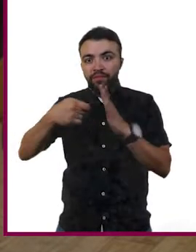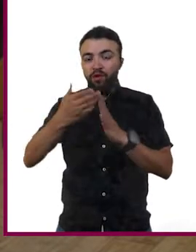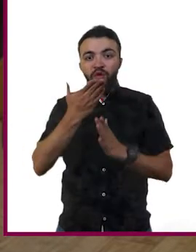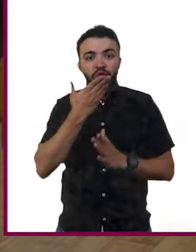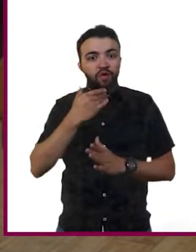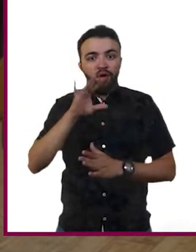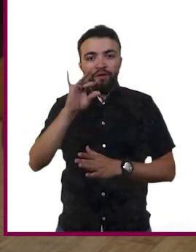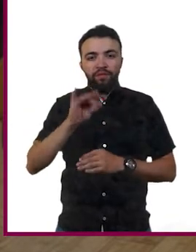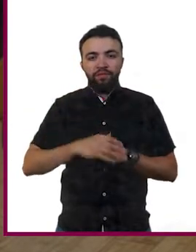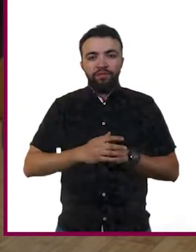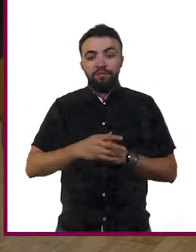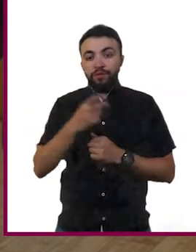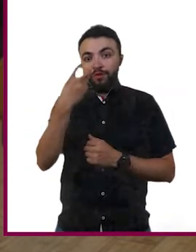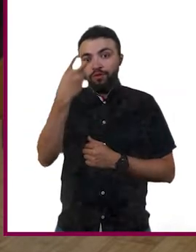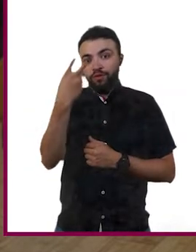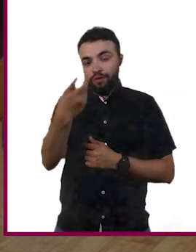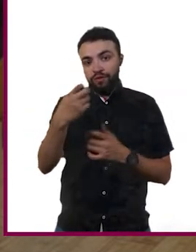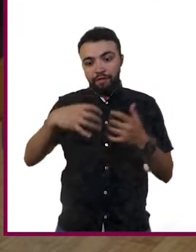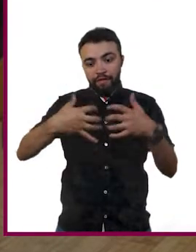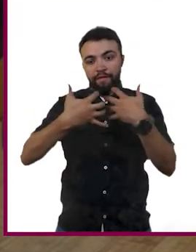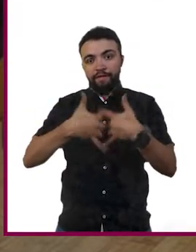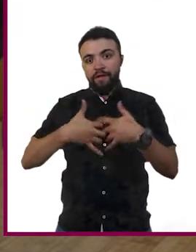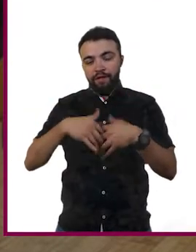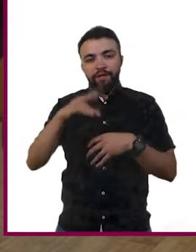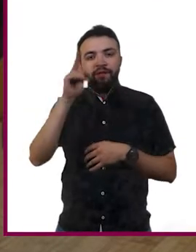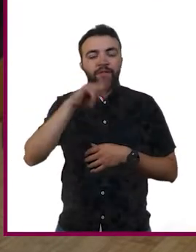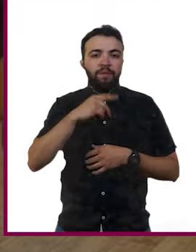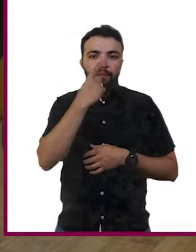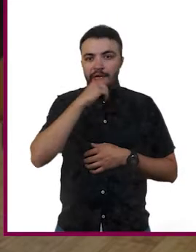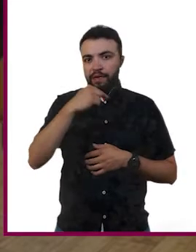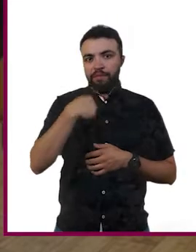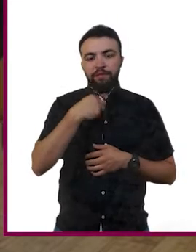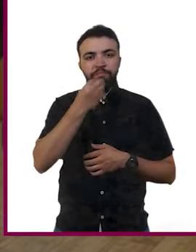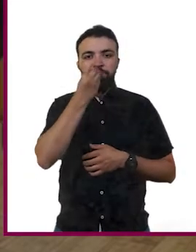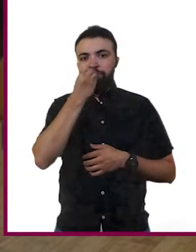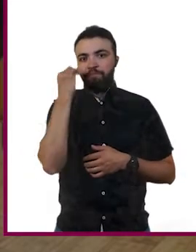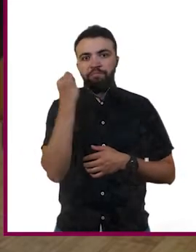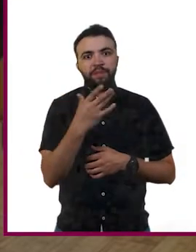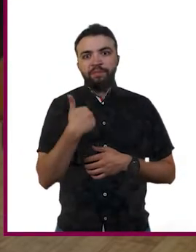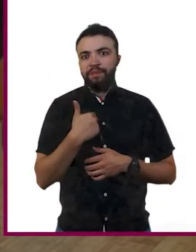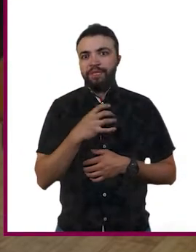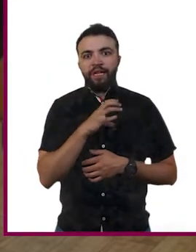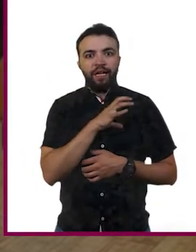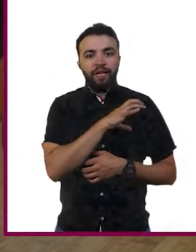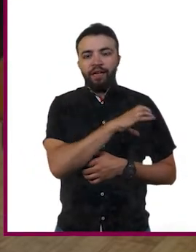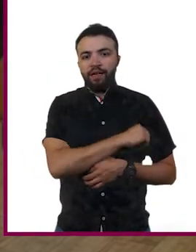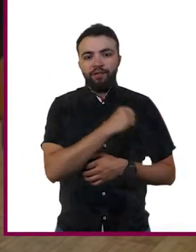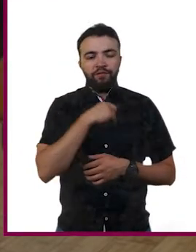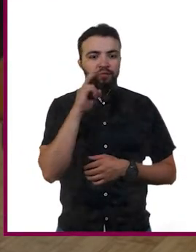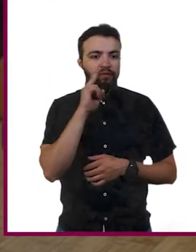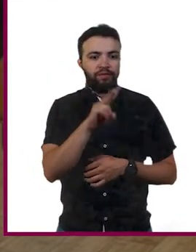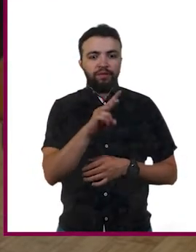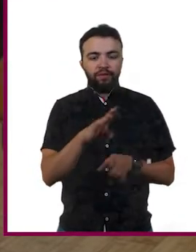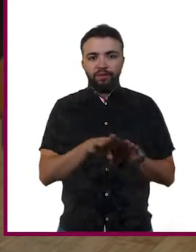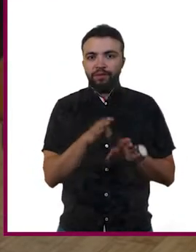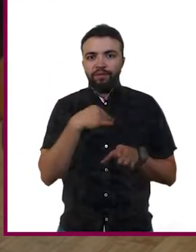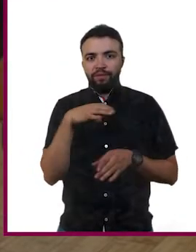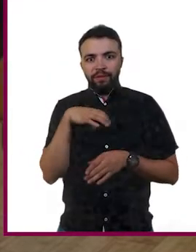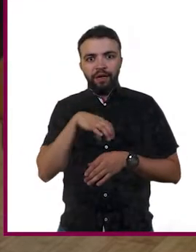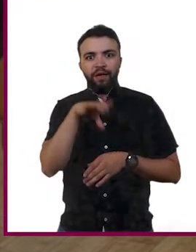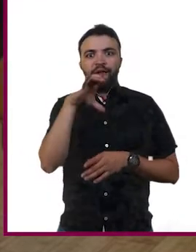propios instrumentos, pues es realmente, bueno, a mí se me hace, pues, tremendamente atractivo y,